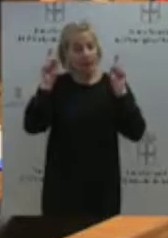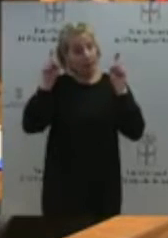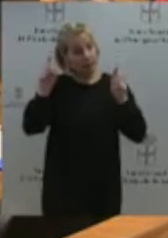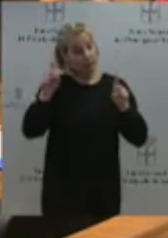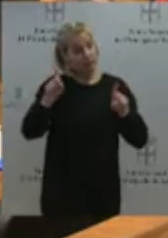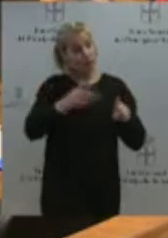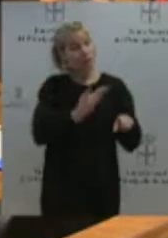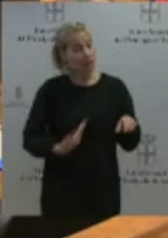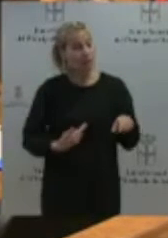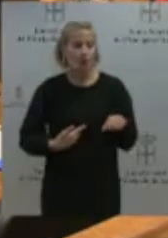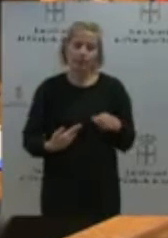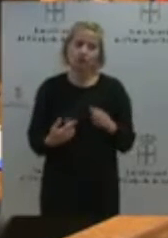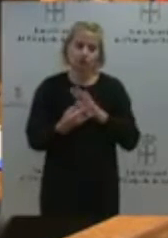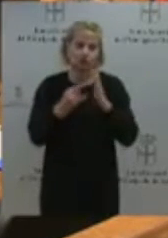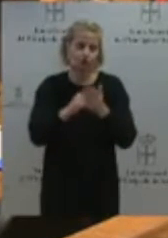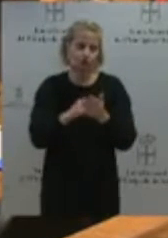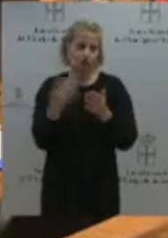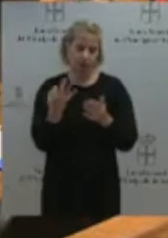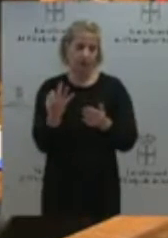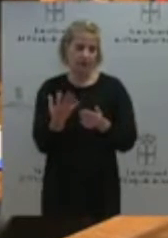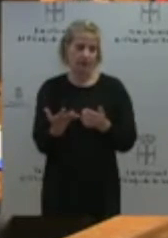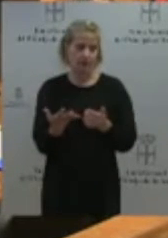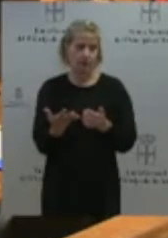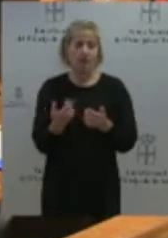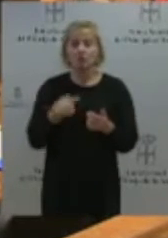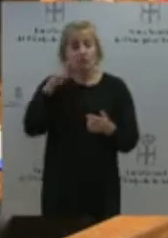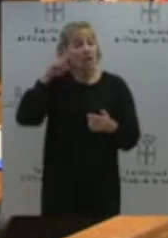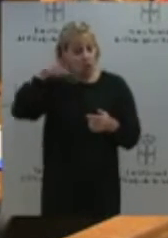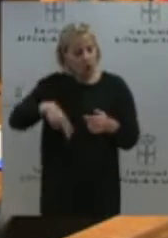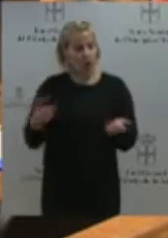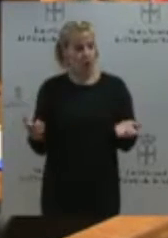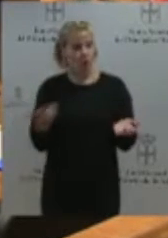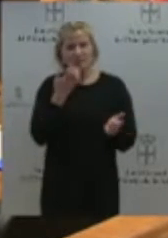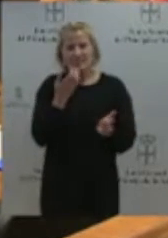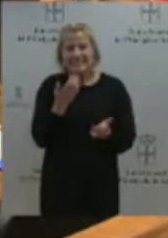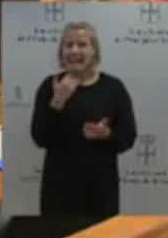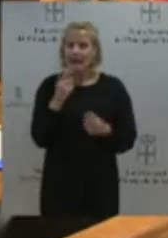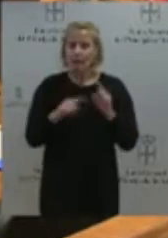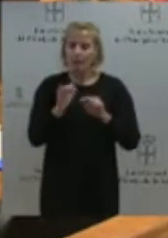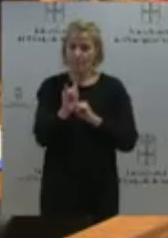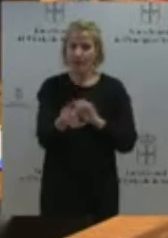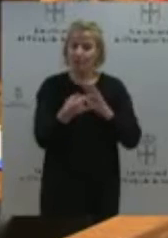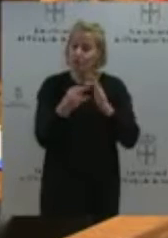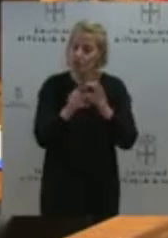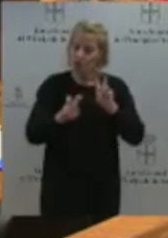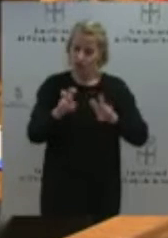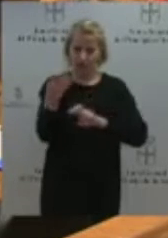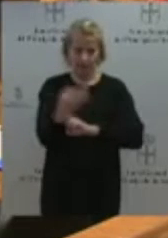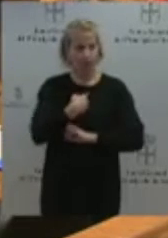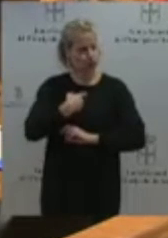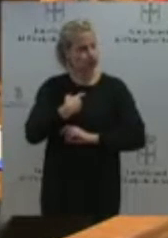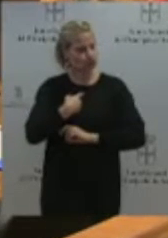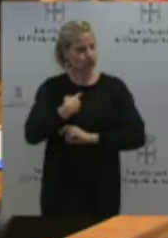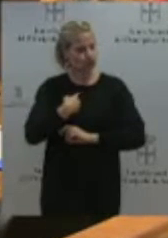que yo me gusta reconocer que cuando algo no funciona hay que buscar la manera de dar una solución acorde. Ahora bien, si uno hace la suma de todo lo que ha